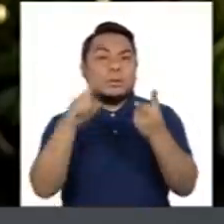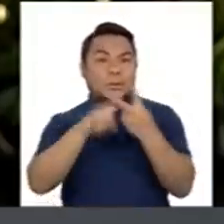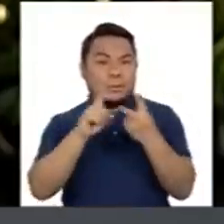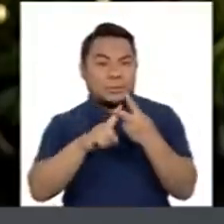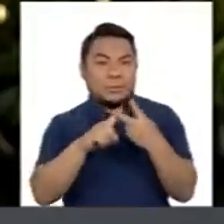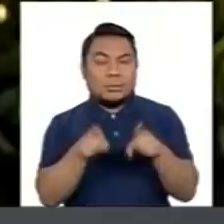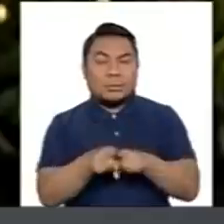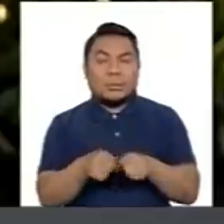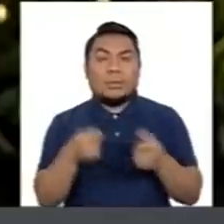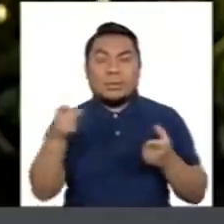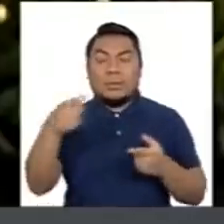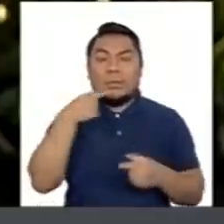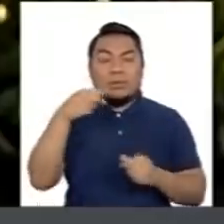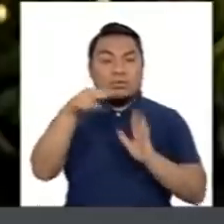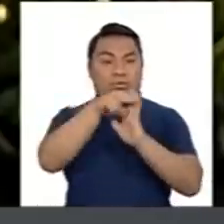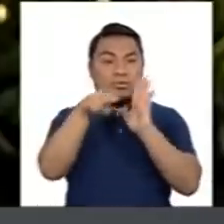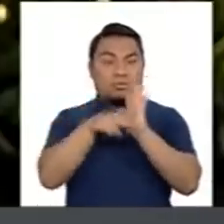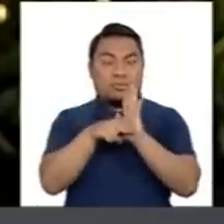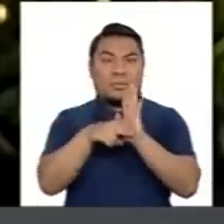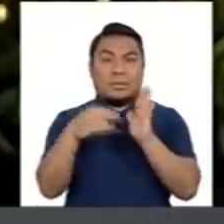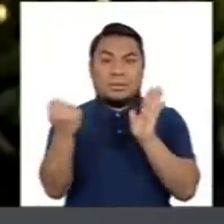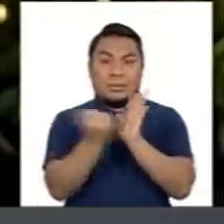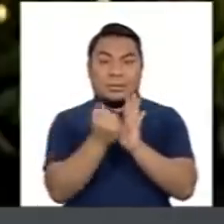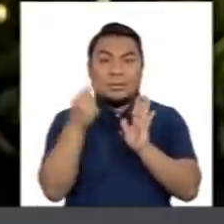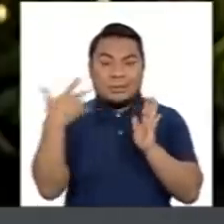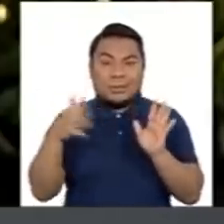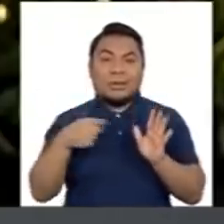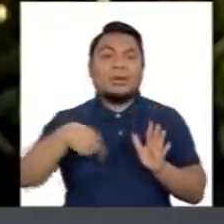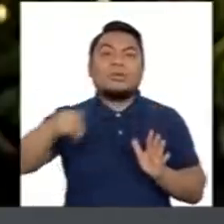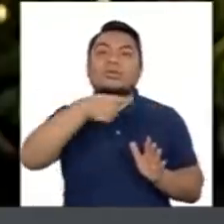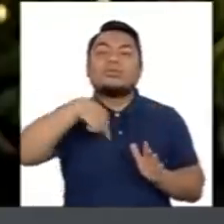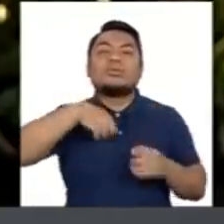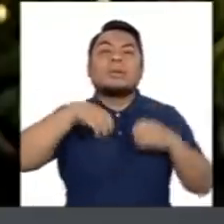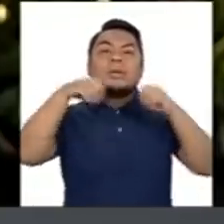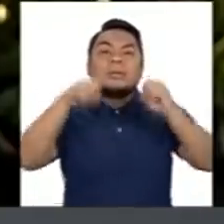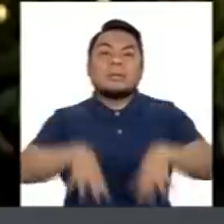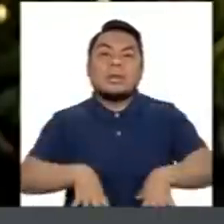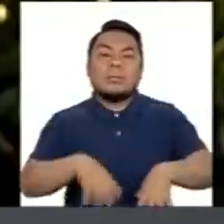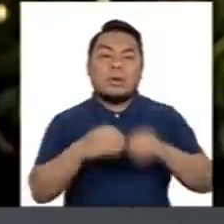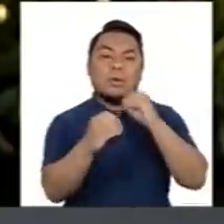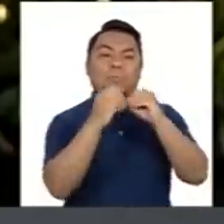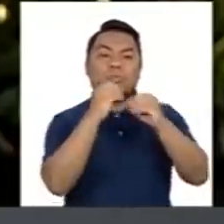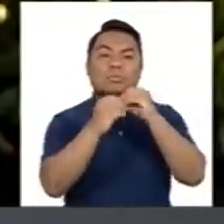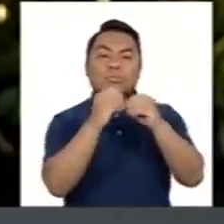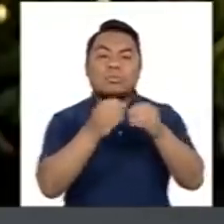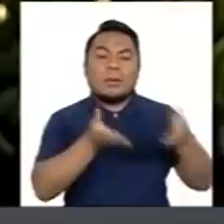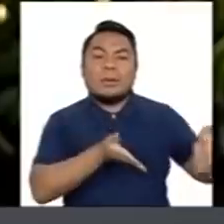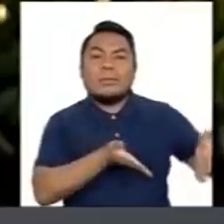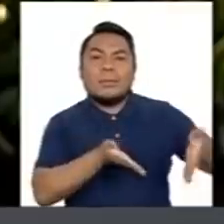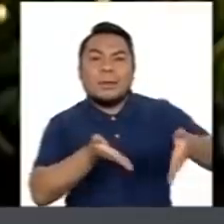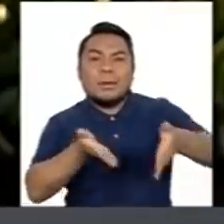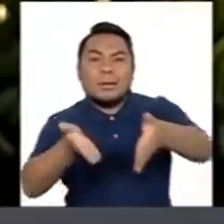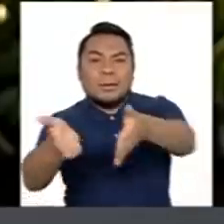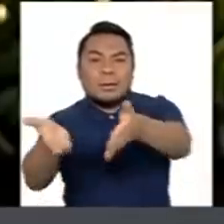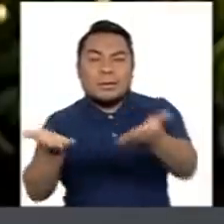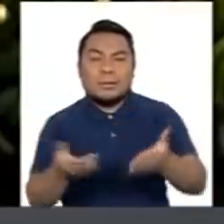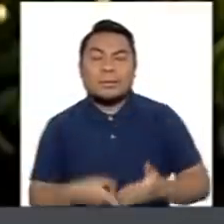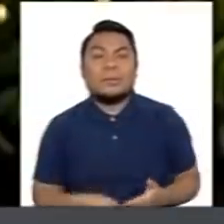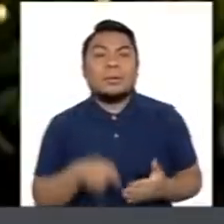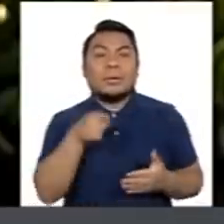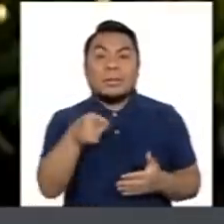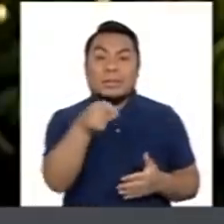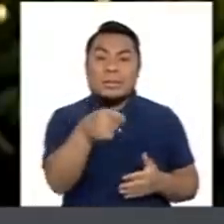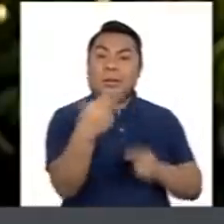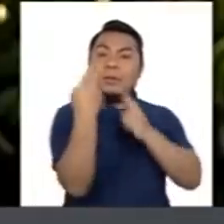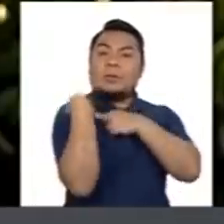que de aplicarse esta norma prácticamente estaríamos renunciando a lo que es el mantenimiento de las vías. Y tendría que ser asumido bajo costo